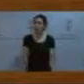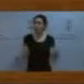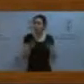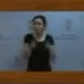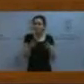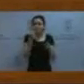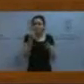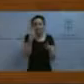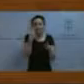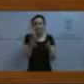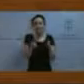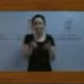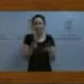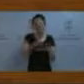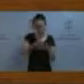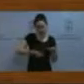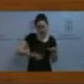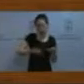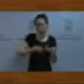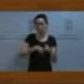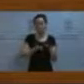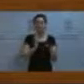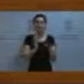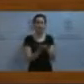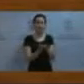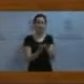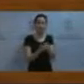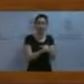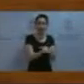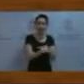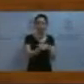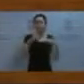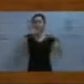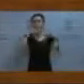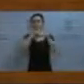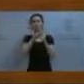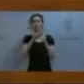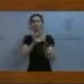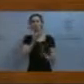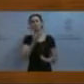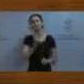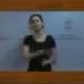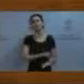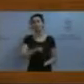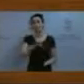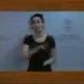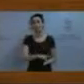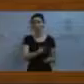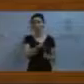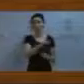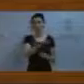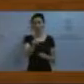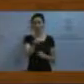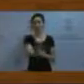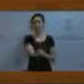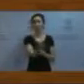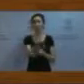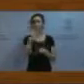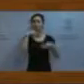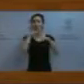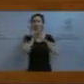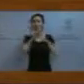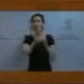sesiones. Mire, en octubre de 2013, ustedes remiten a esta Cámara, octubre de